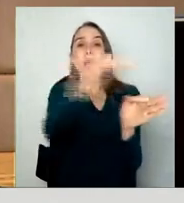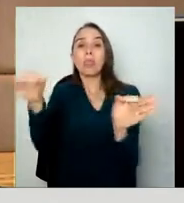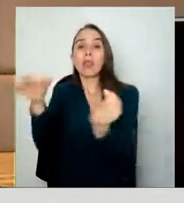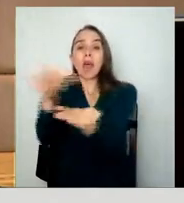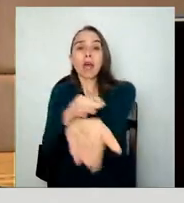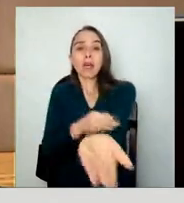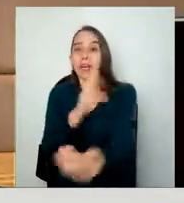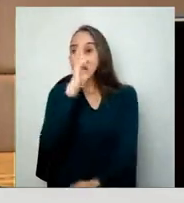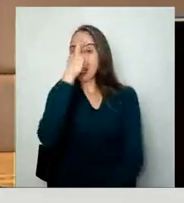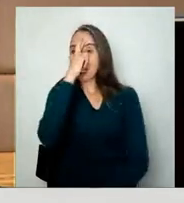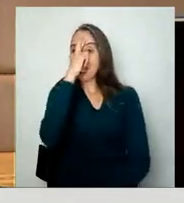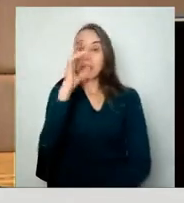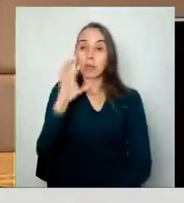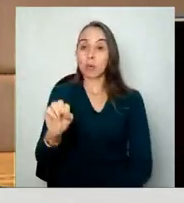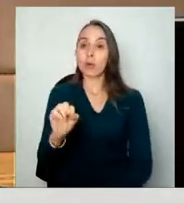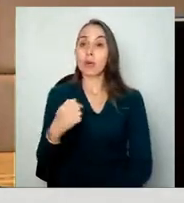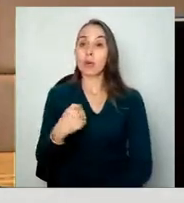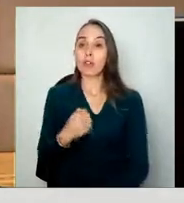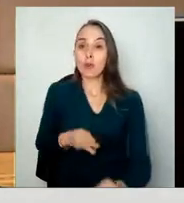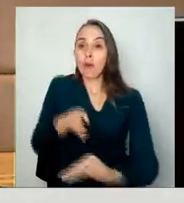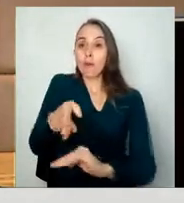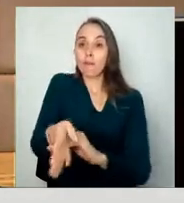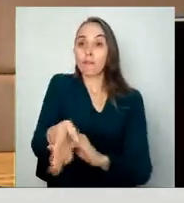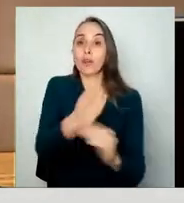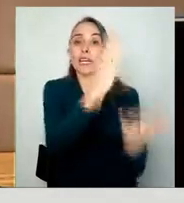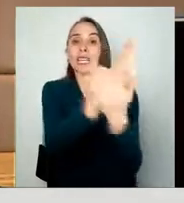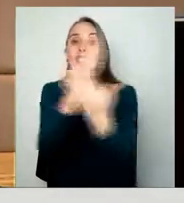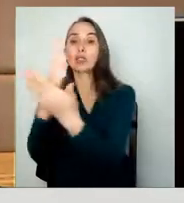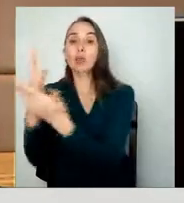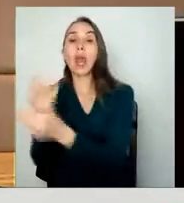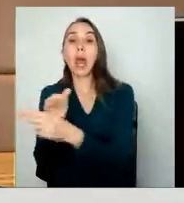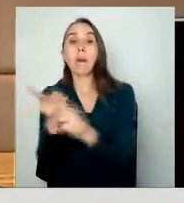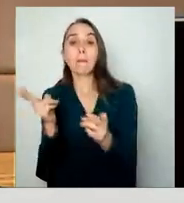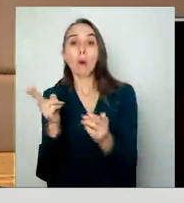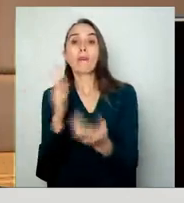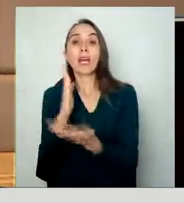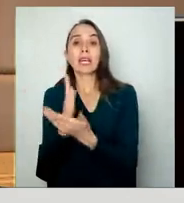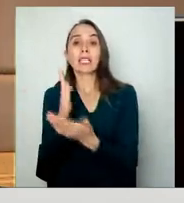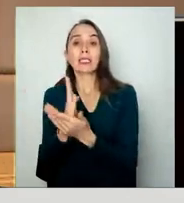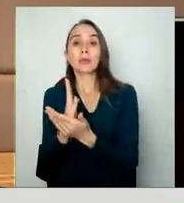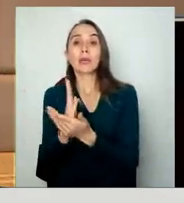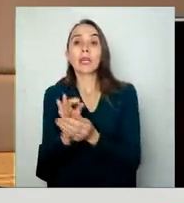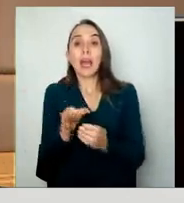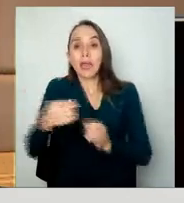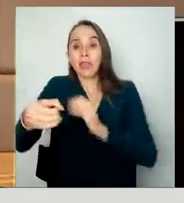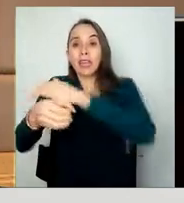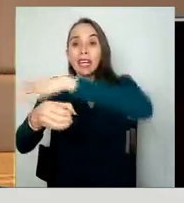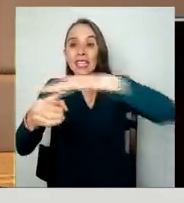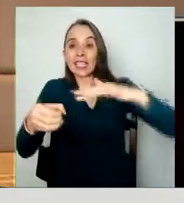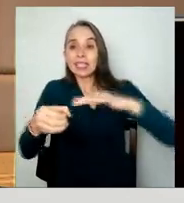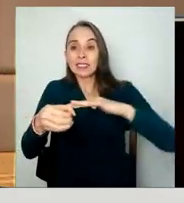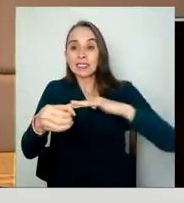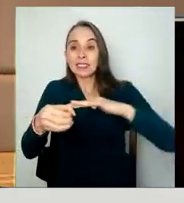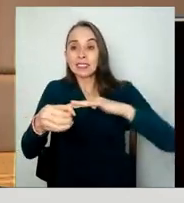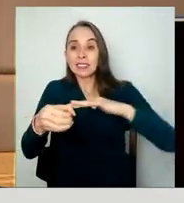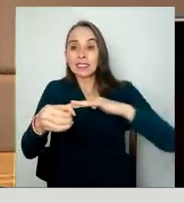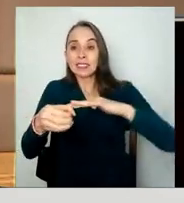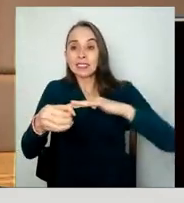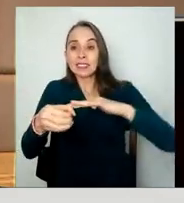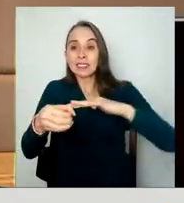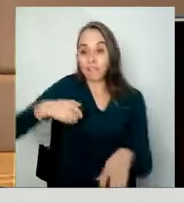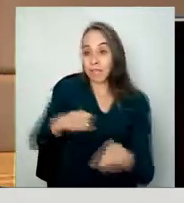en mi visita distintas escuelas públicas incluso escuelas insulares en la provincia de Juan Fernández cuando uno